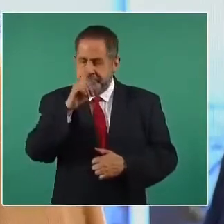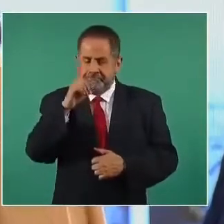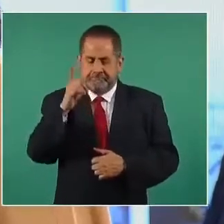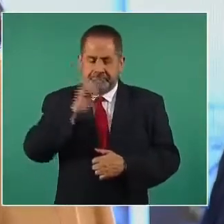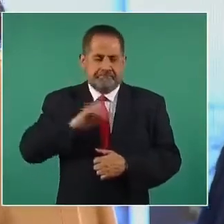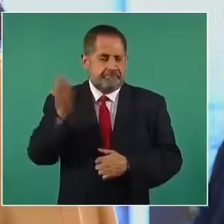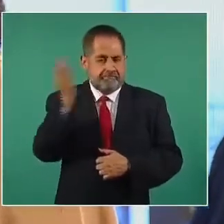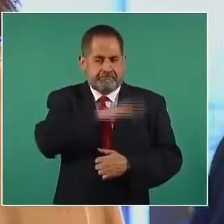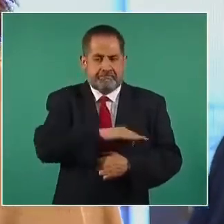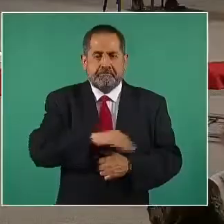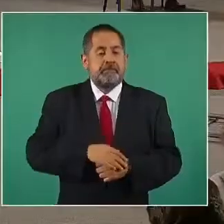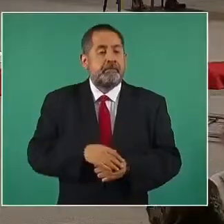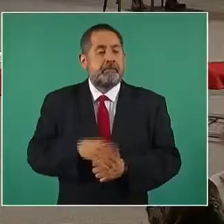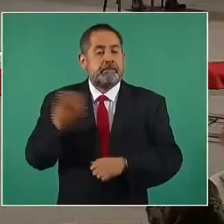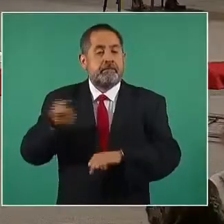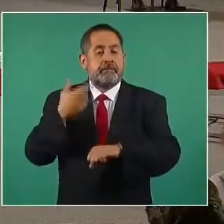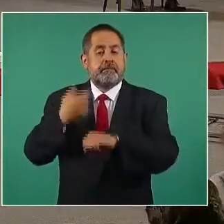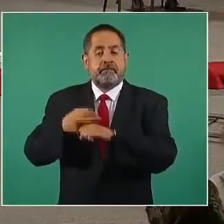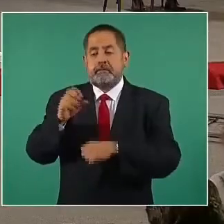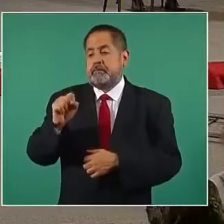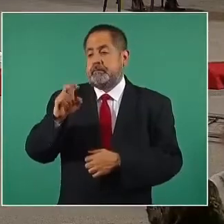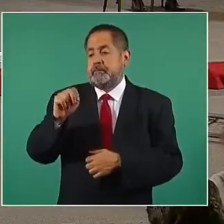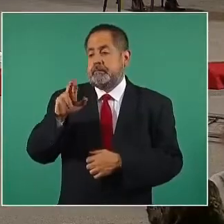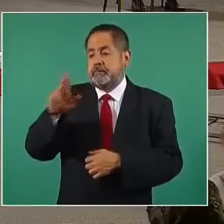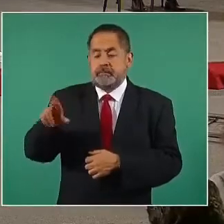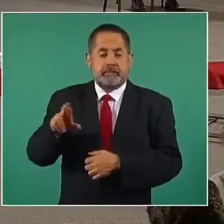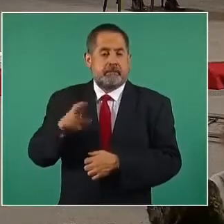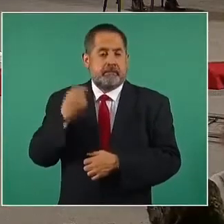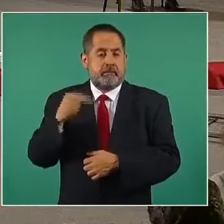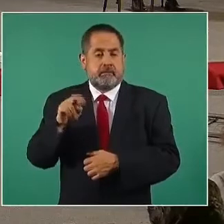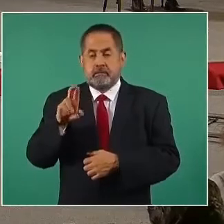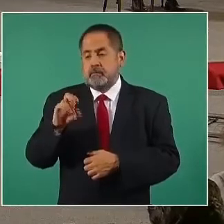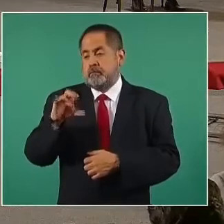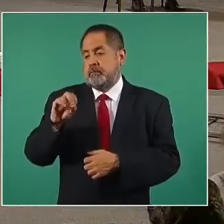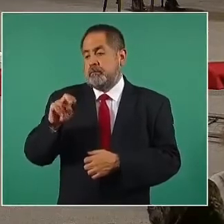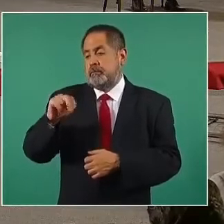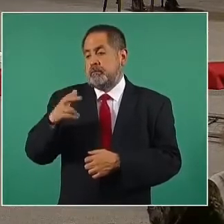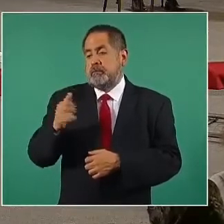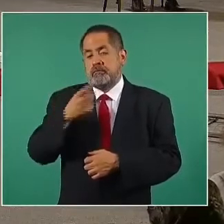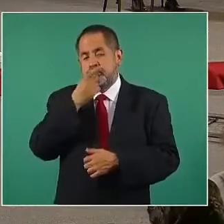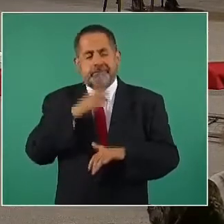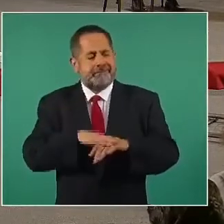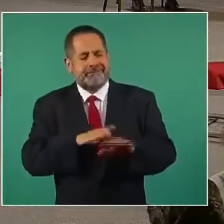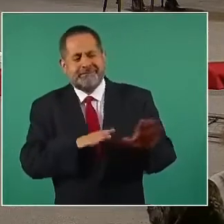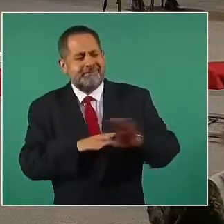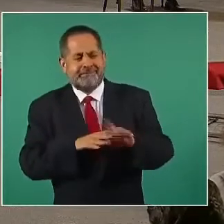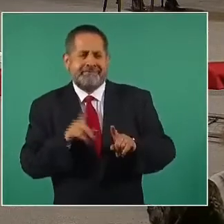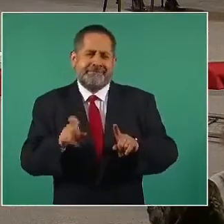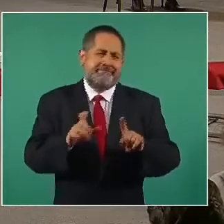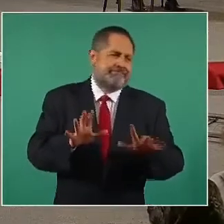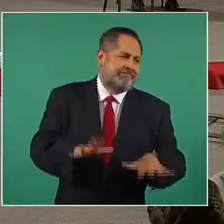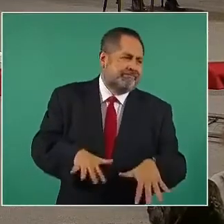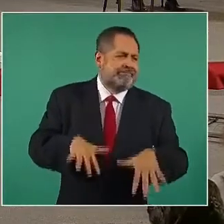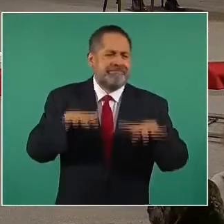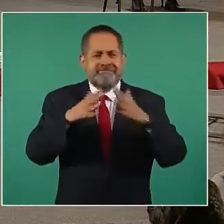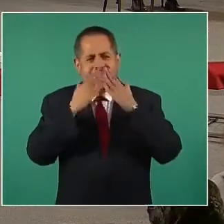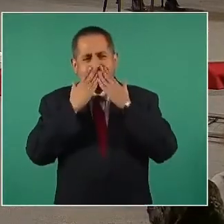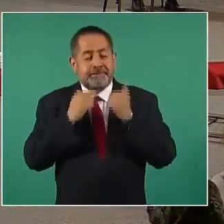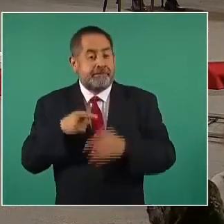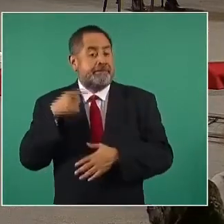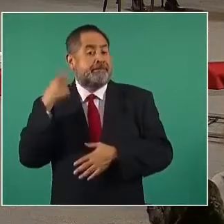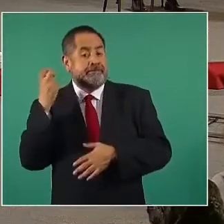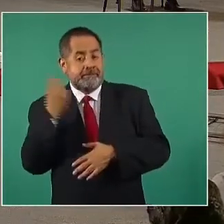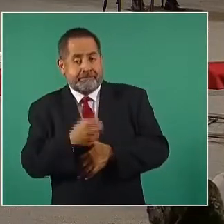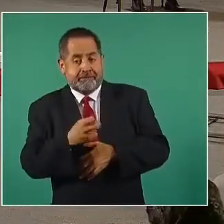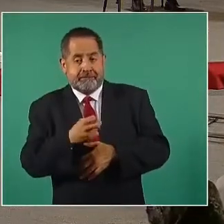La secretaria de Energía, Rocío Nale, desmintió que la refinería estuviera en mal estado o inundada. Las fotos